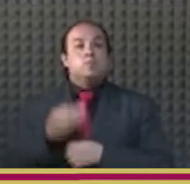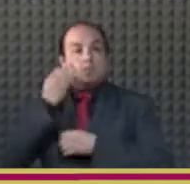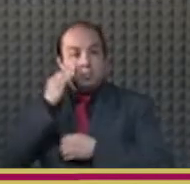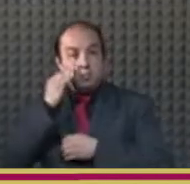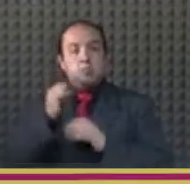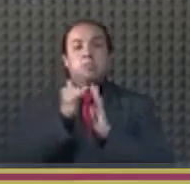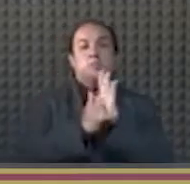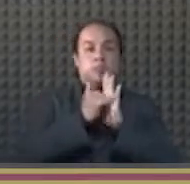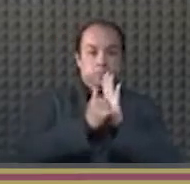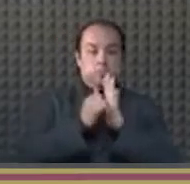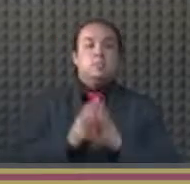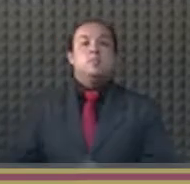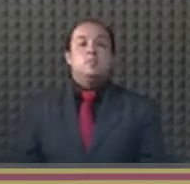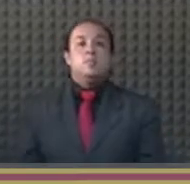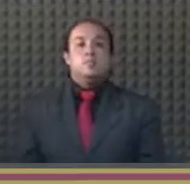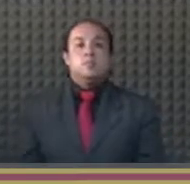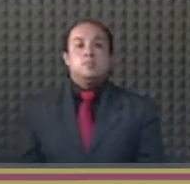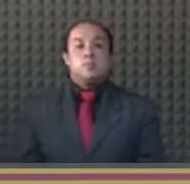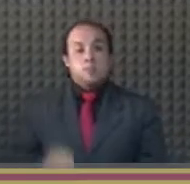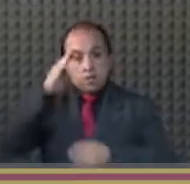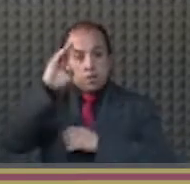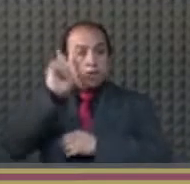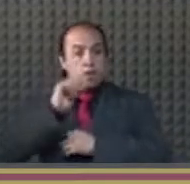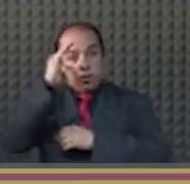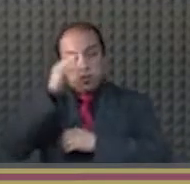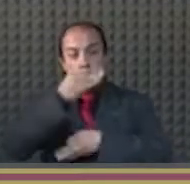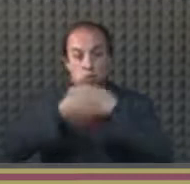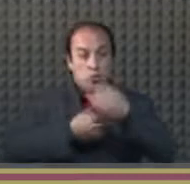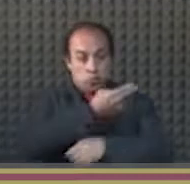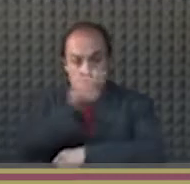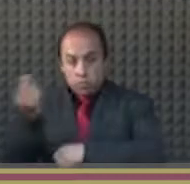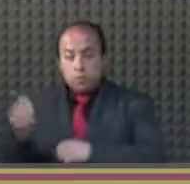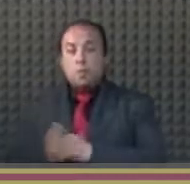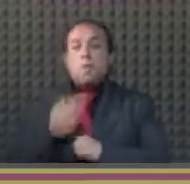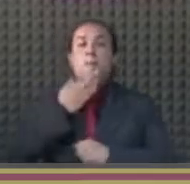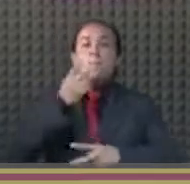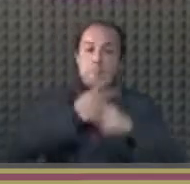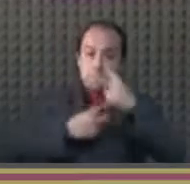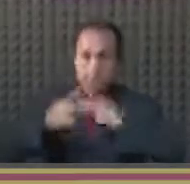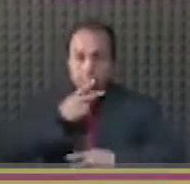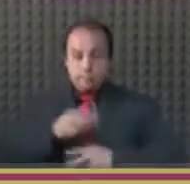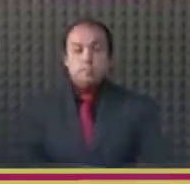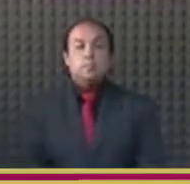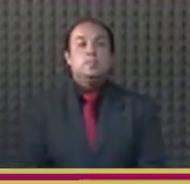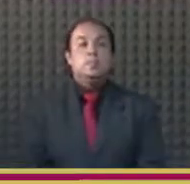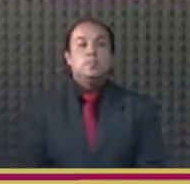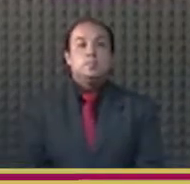redes sociales. Damas y caballeros, sean todas y todos